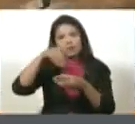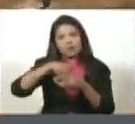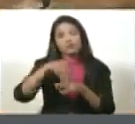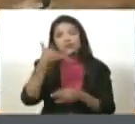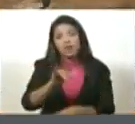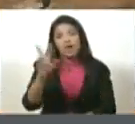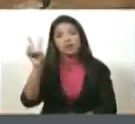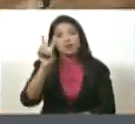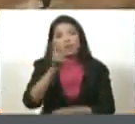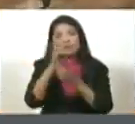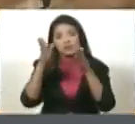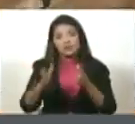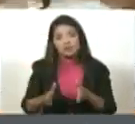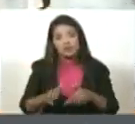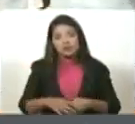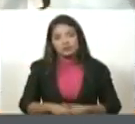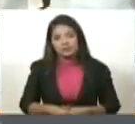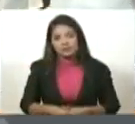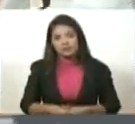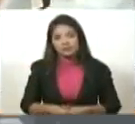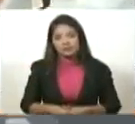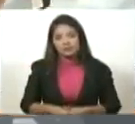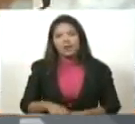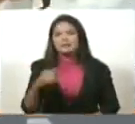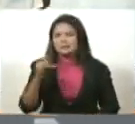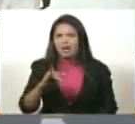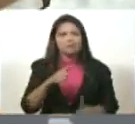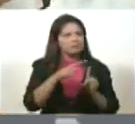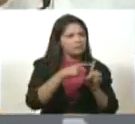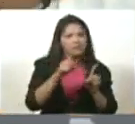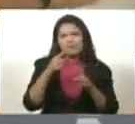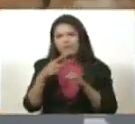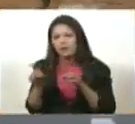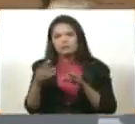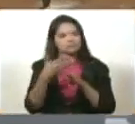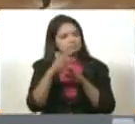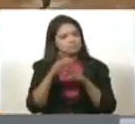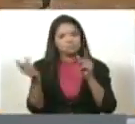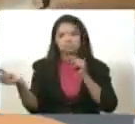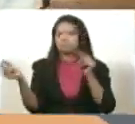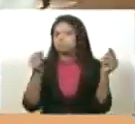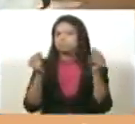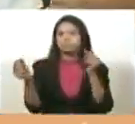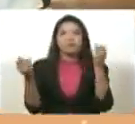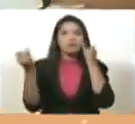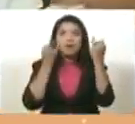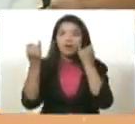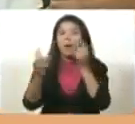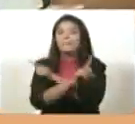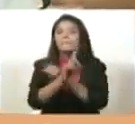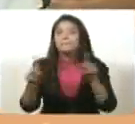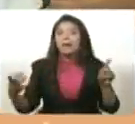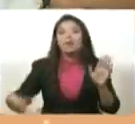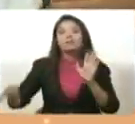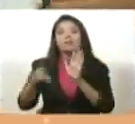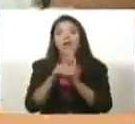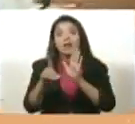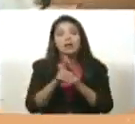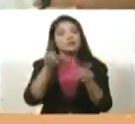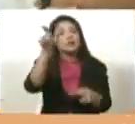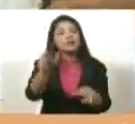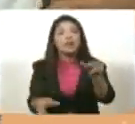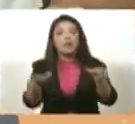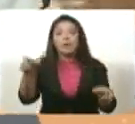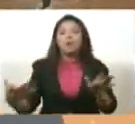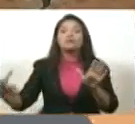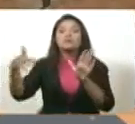los venezolanos y las venezolanas. Si tenemos diferencias, que se debatan en el plano de las ideas. Pero el derecho al voto de los ciudadanos es